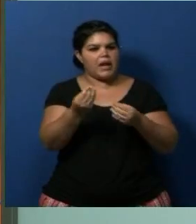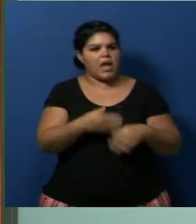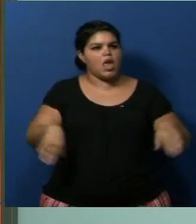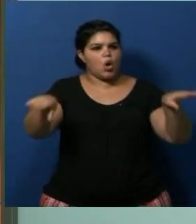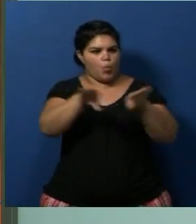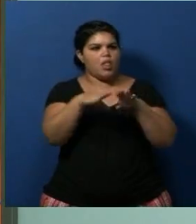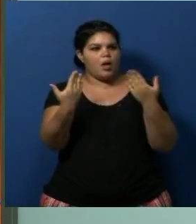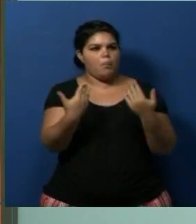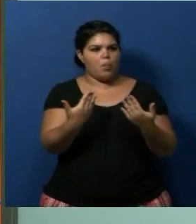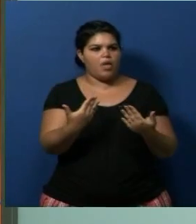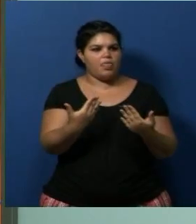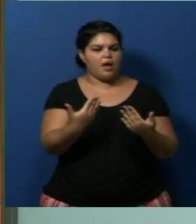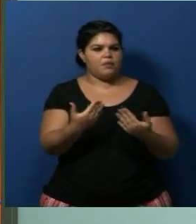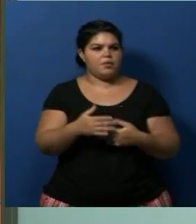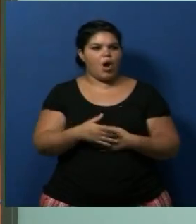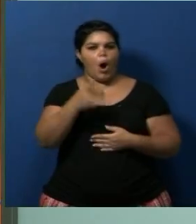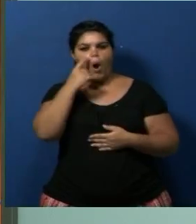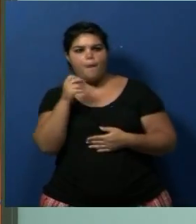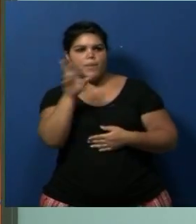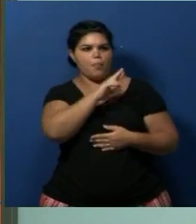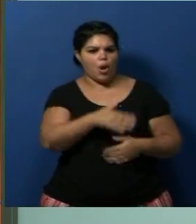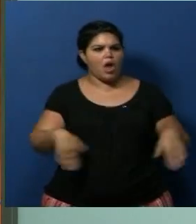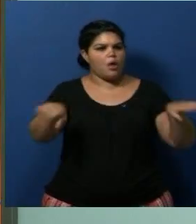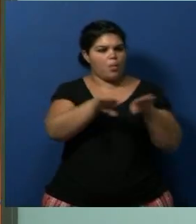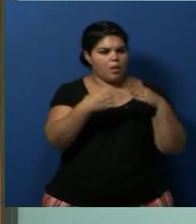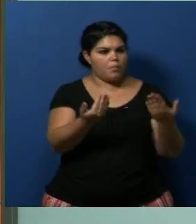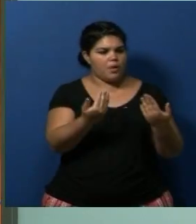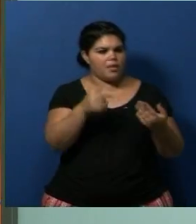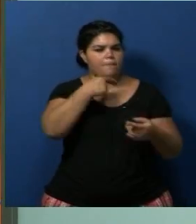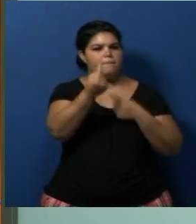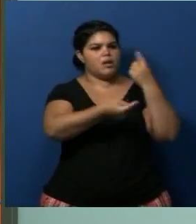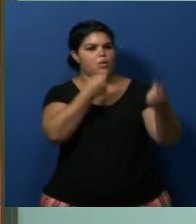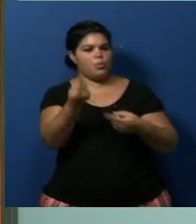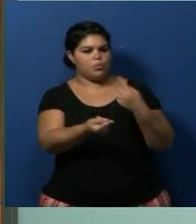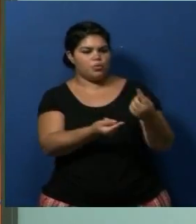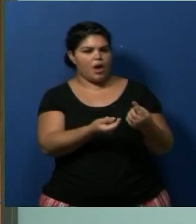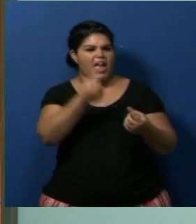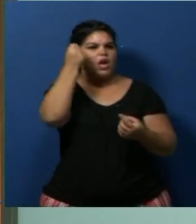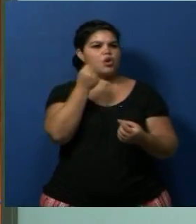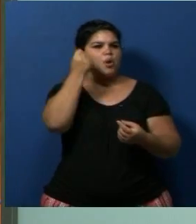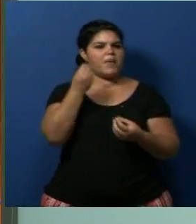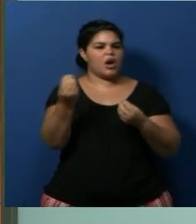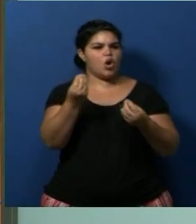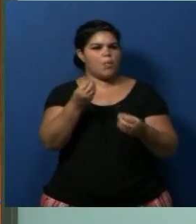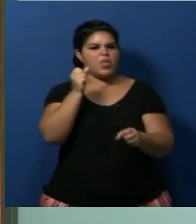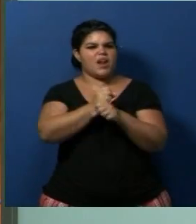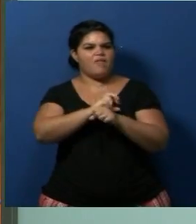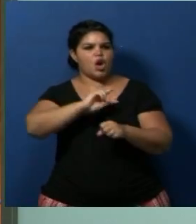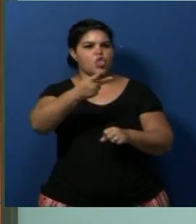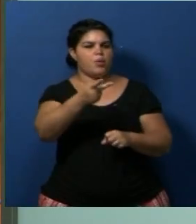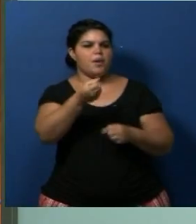reparticiones. Te pregunto sobre la economía, que habla un poco del doble trabajo cuando uno llega a la casa, que el hombre